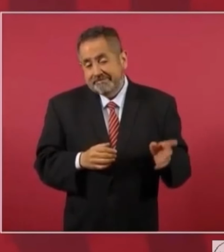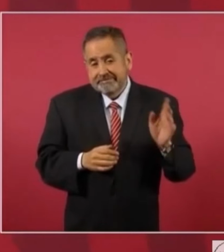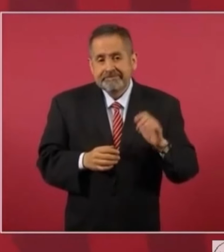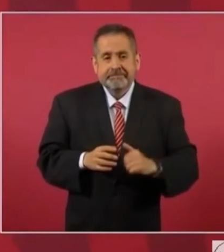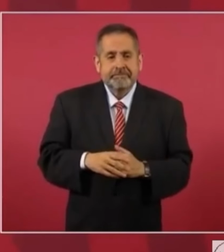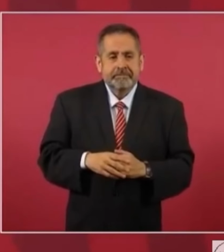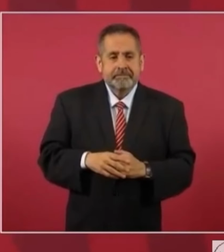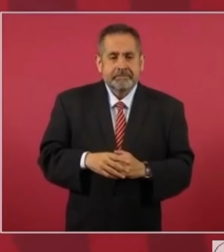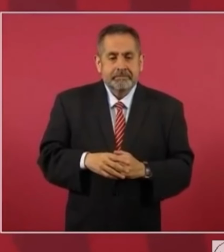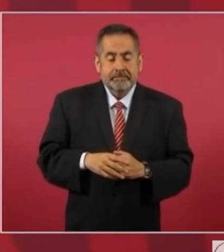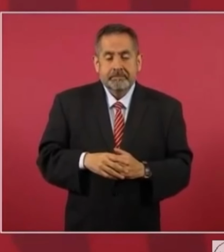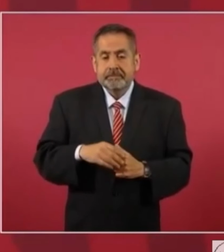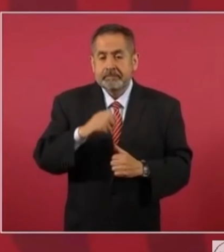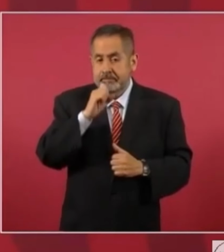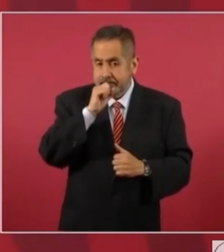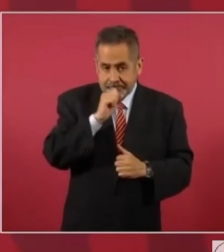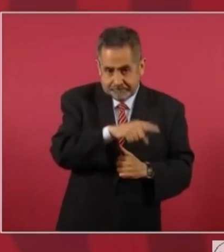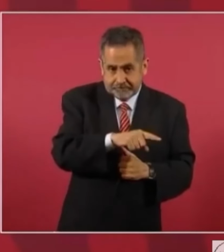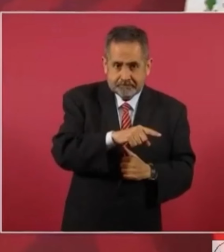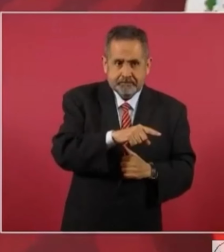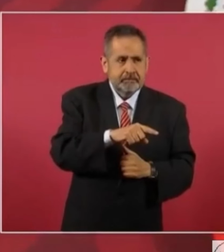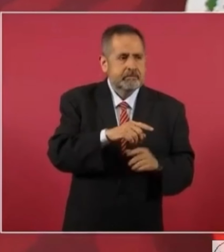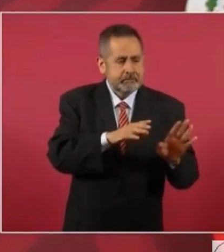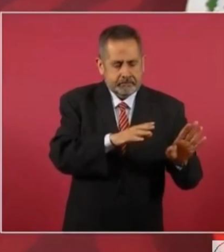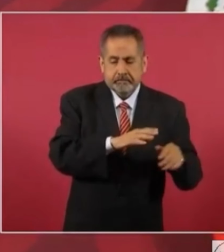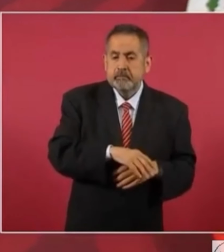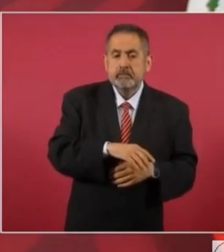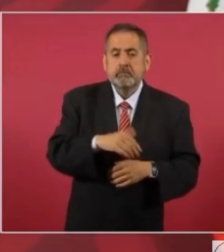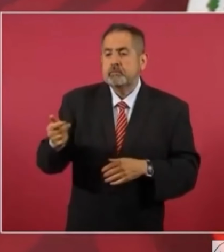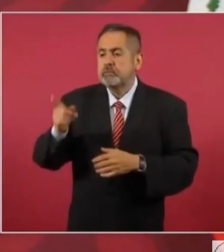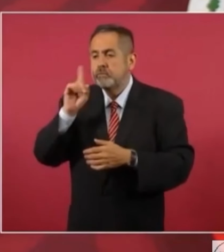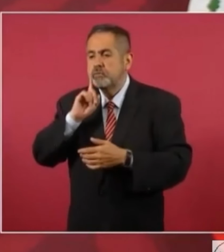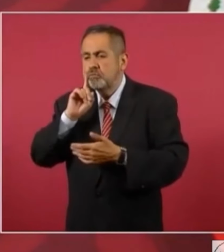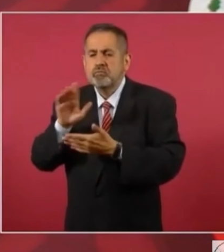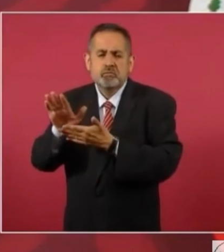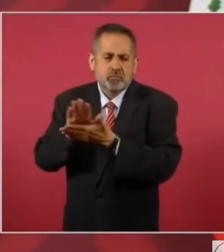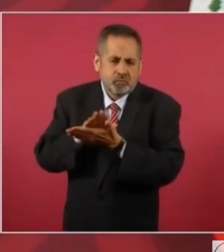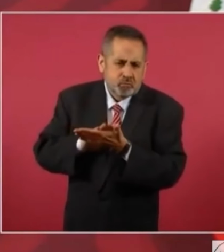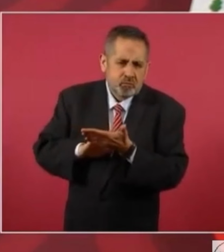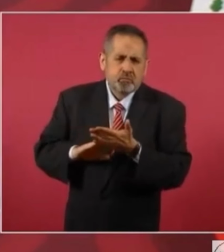La misma señora, nada más que humilde, o el señor humilde,